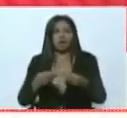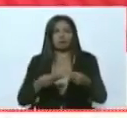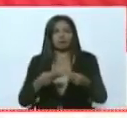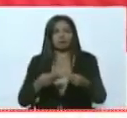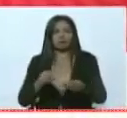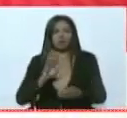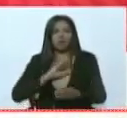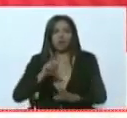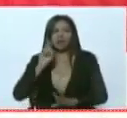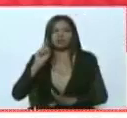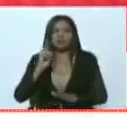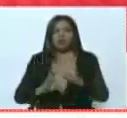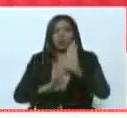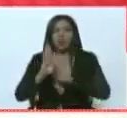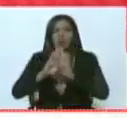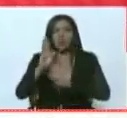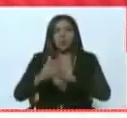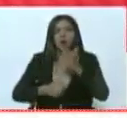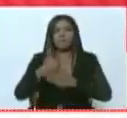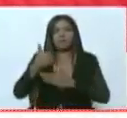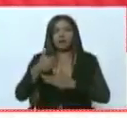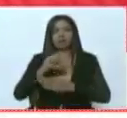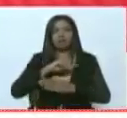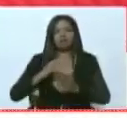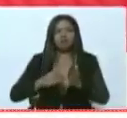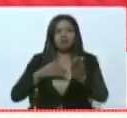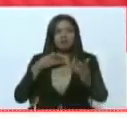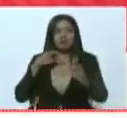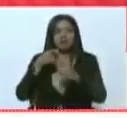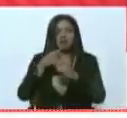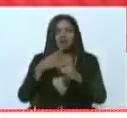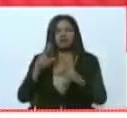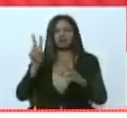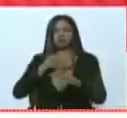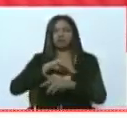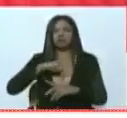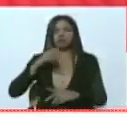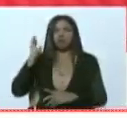es necesario seguir avanzando en las líneas aprobadas en el Congreso